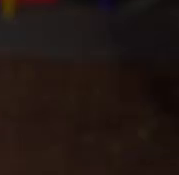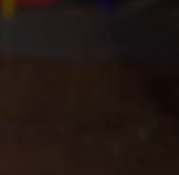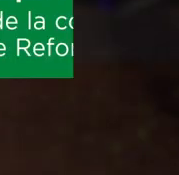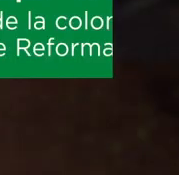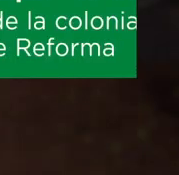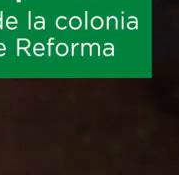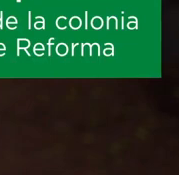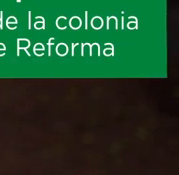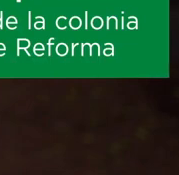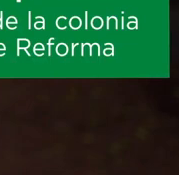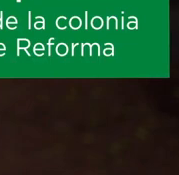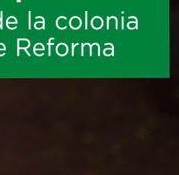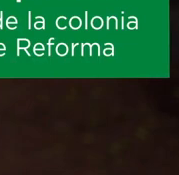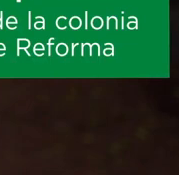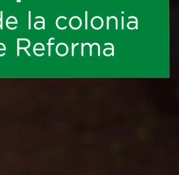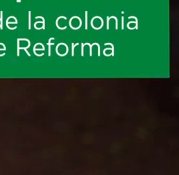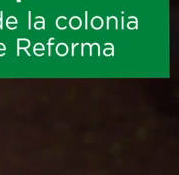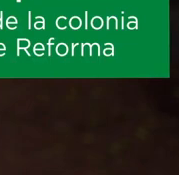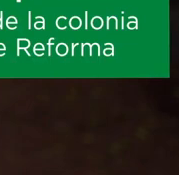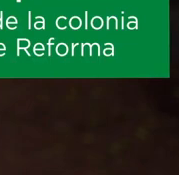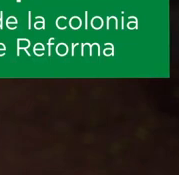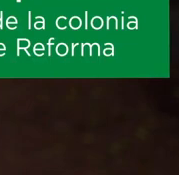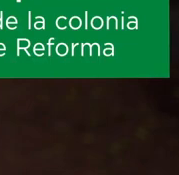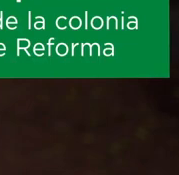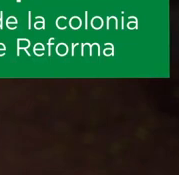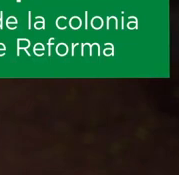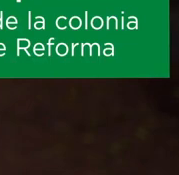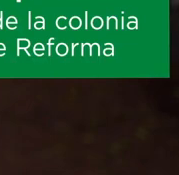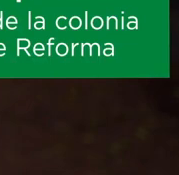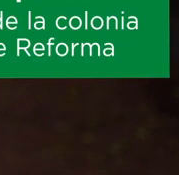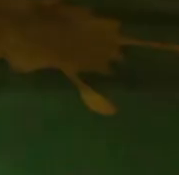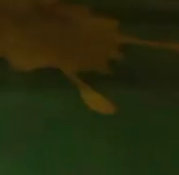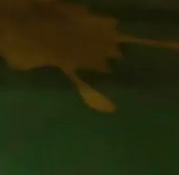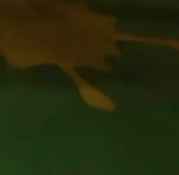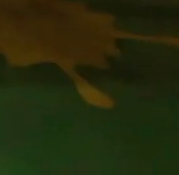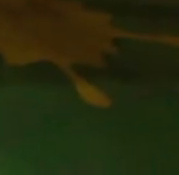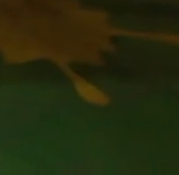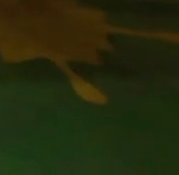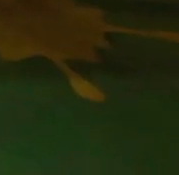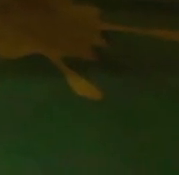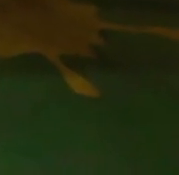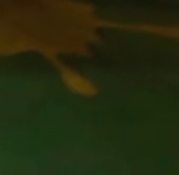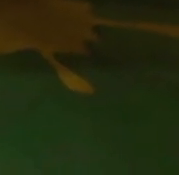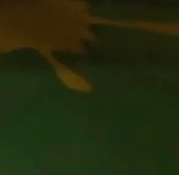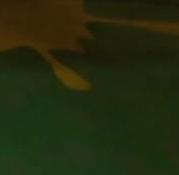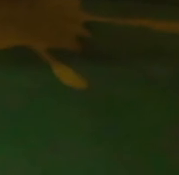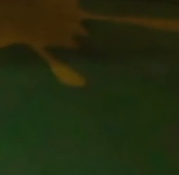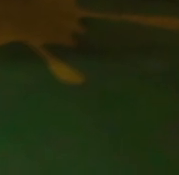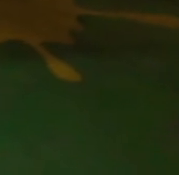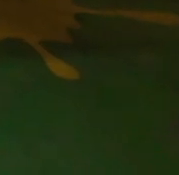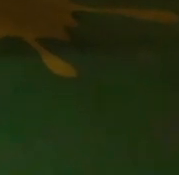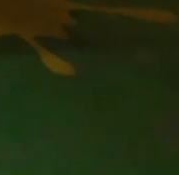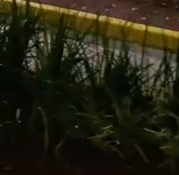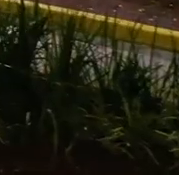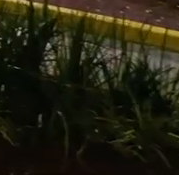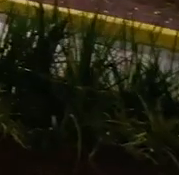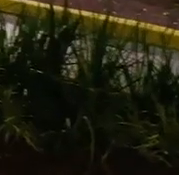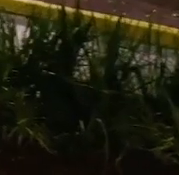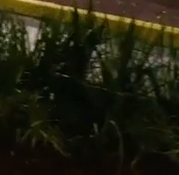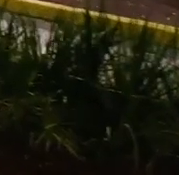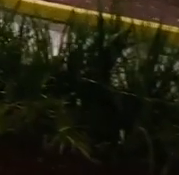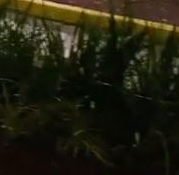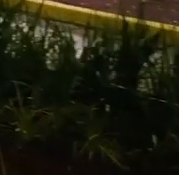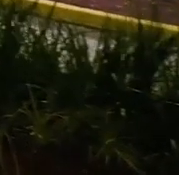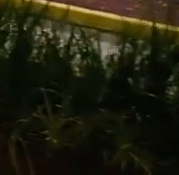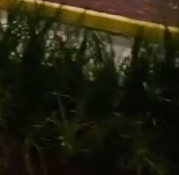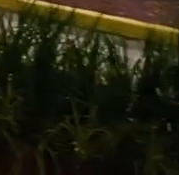Y ya puedo pasar con seguridad y libertad porque pues ya está alumbrado. Nos da la oportunidad de venir con mi